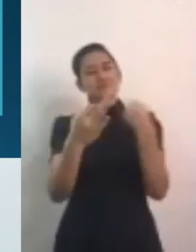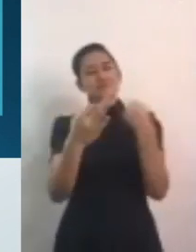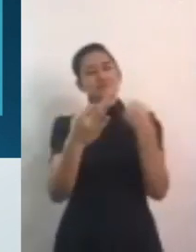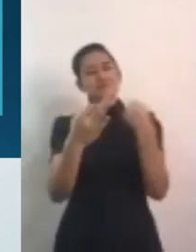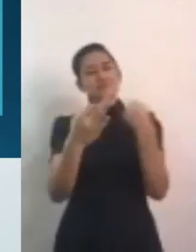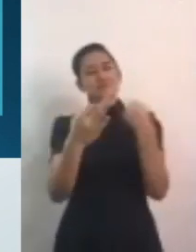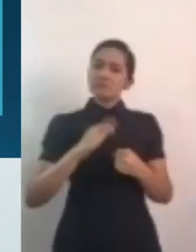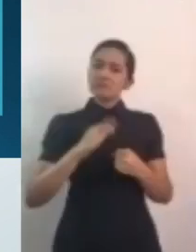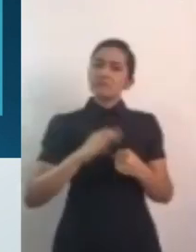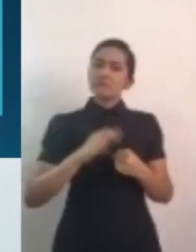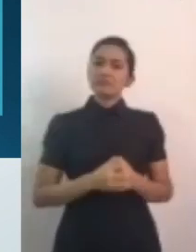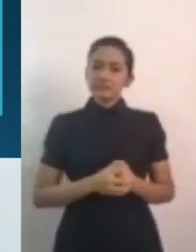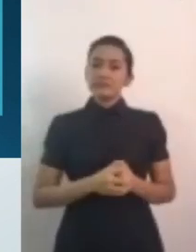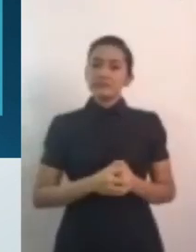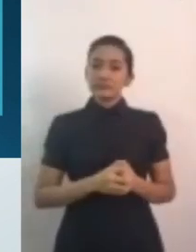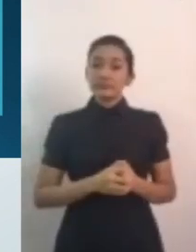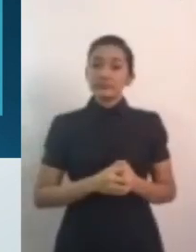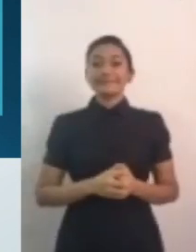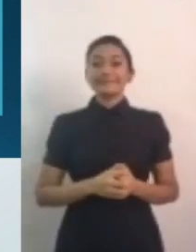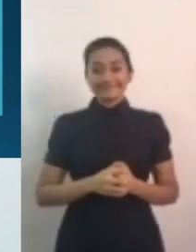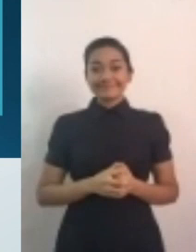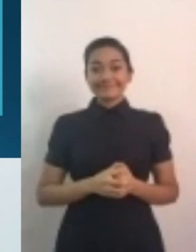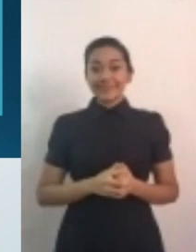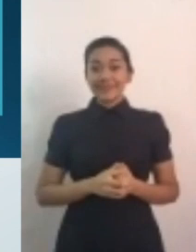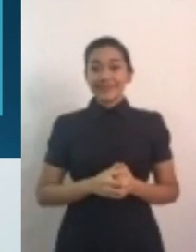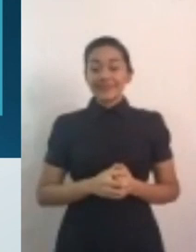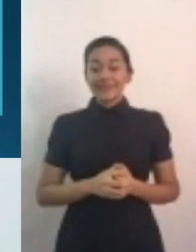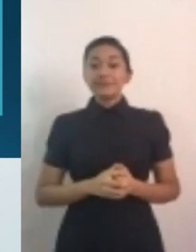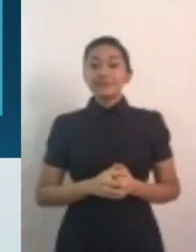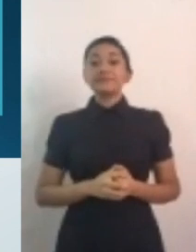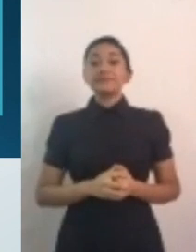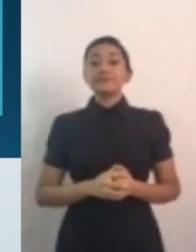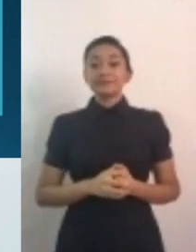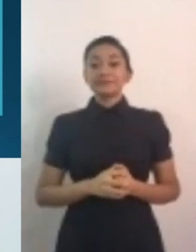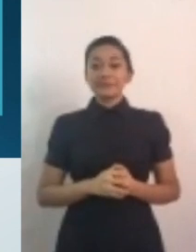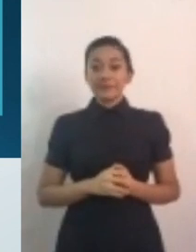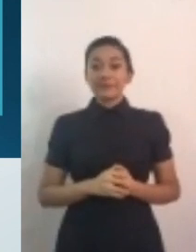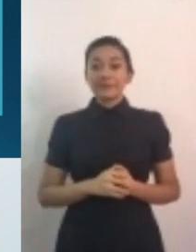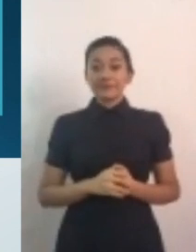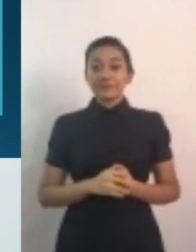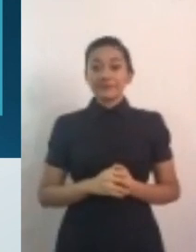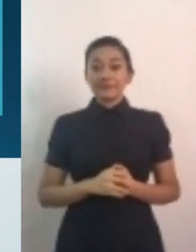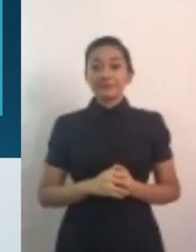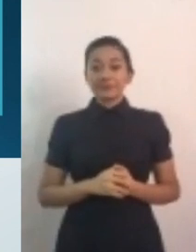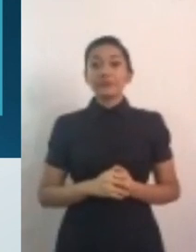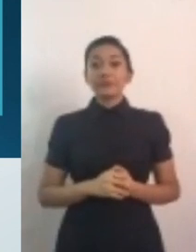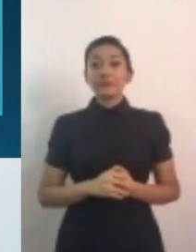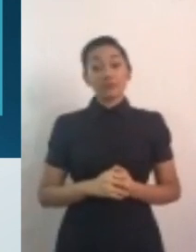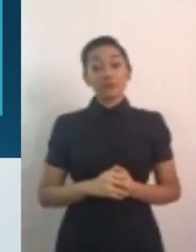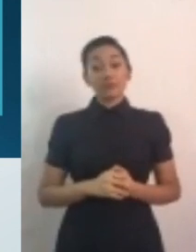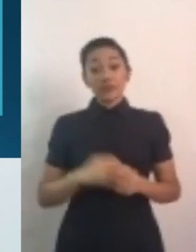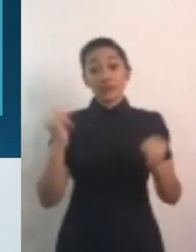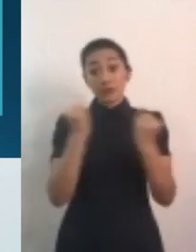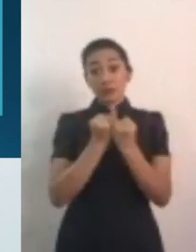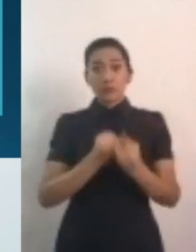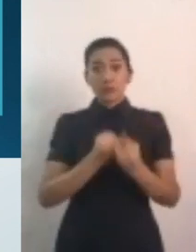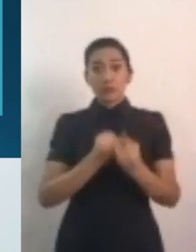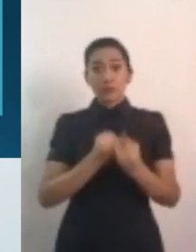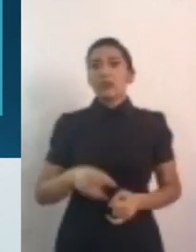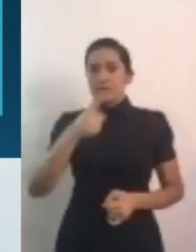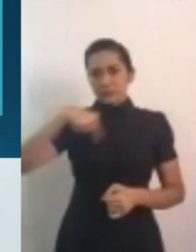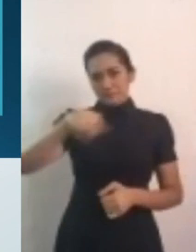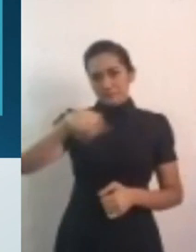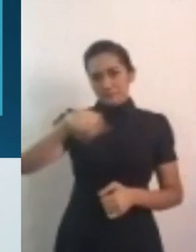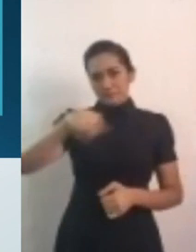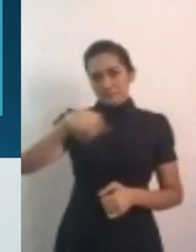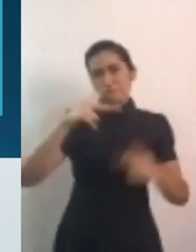periféricos, hay una alerta que permite reconocer y atender necesidades de regulación, de apoyo y de autocuidado. Esto lo